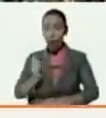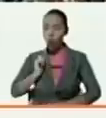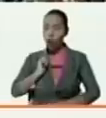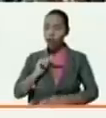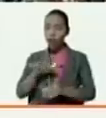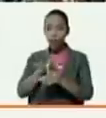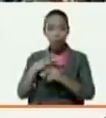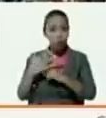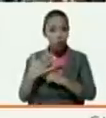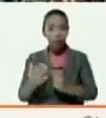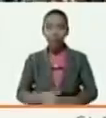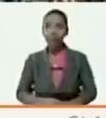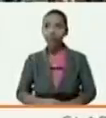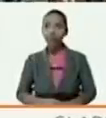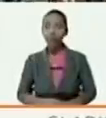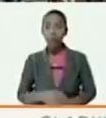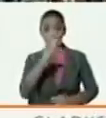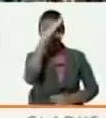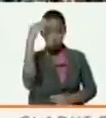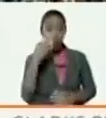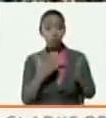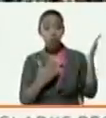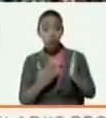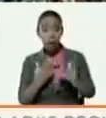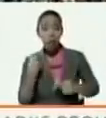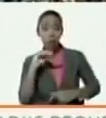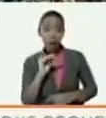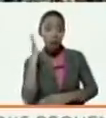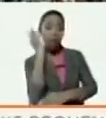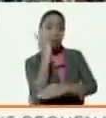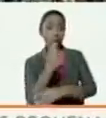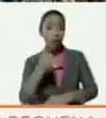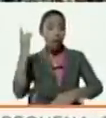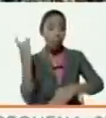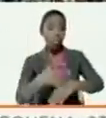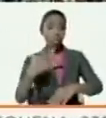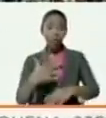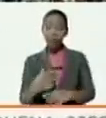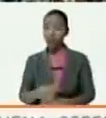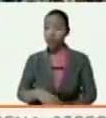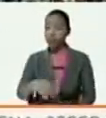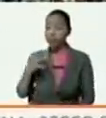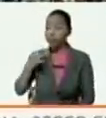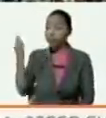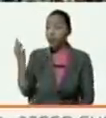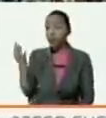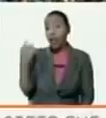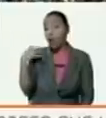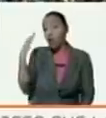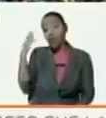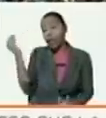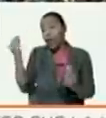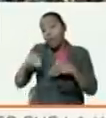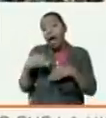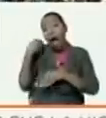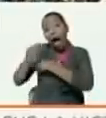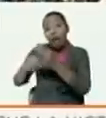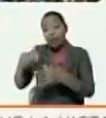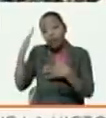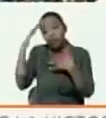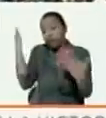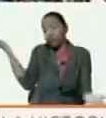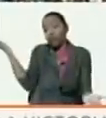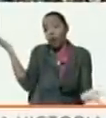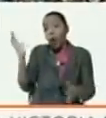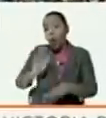dice que vienen más sanciones y aún más graves. En verdad no sé qué más puede hacer, en verdad no sé qué más puede hacer.